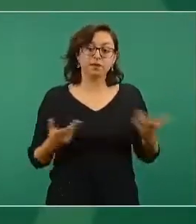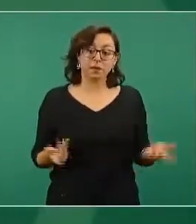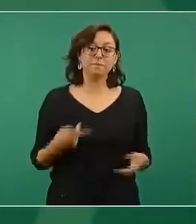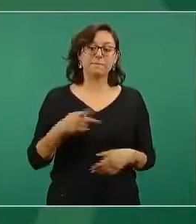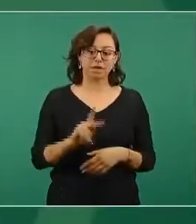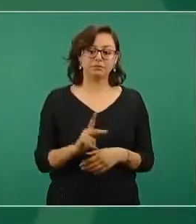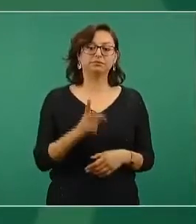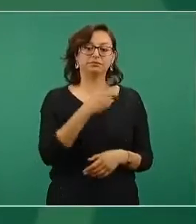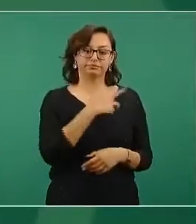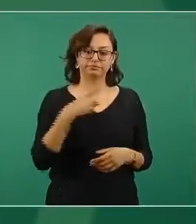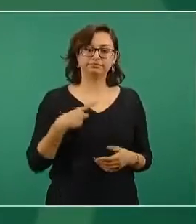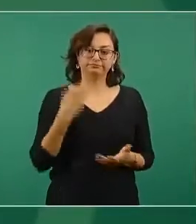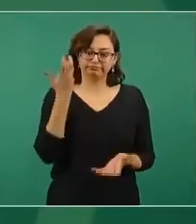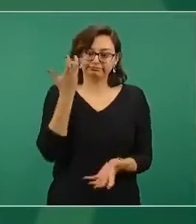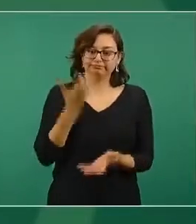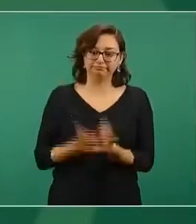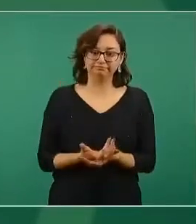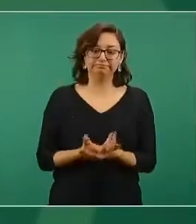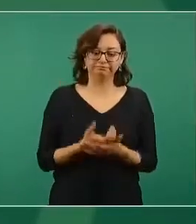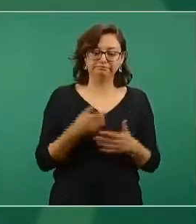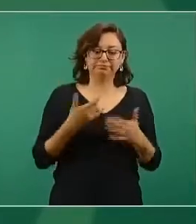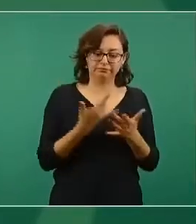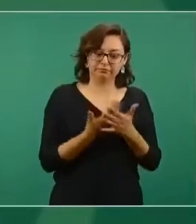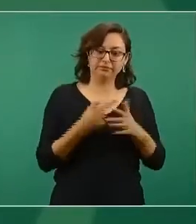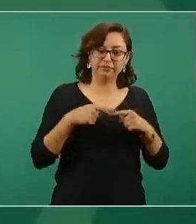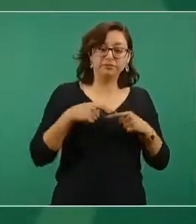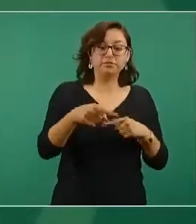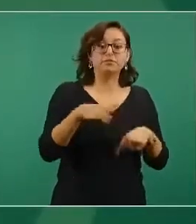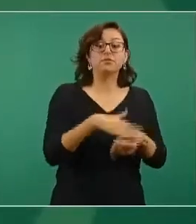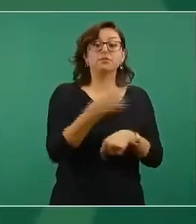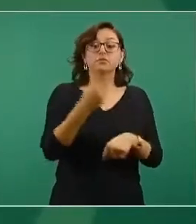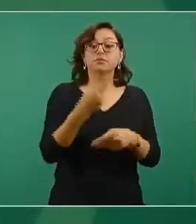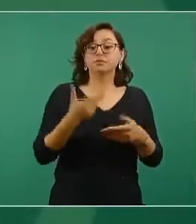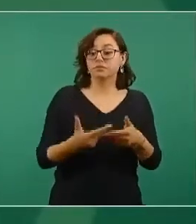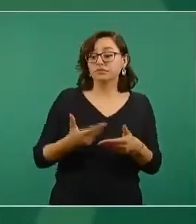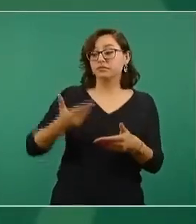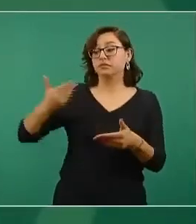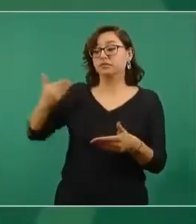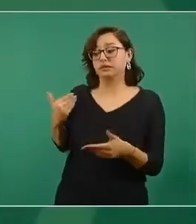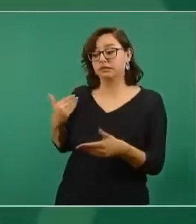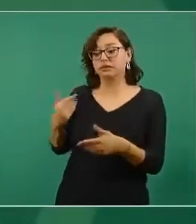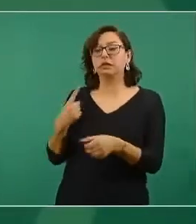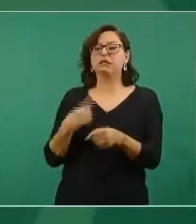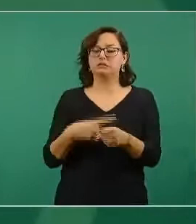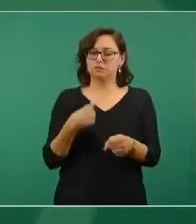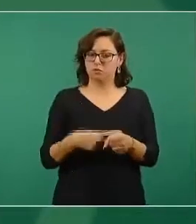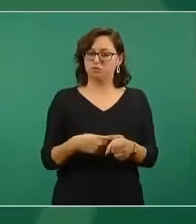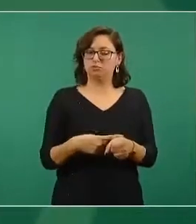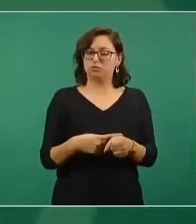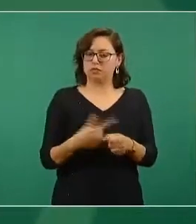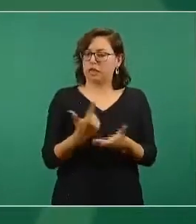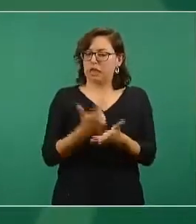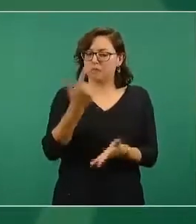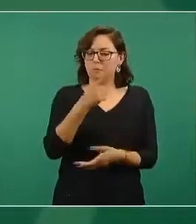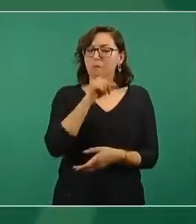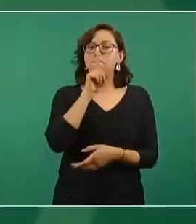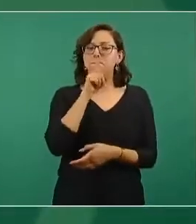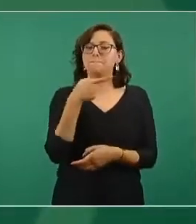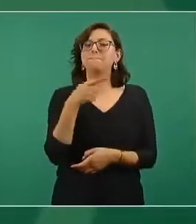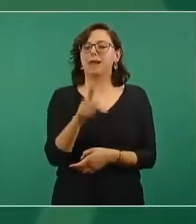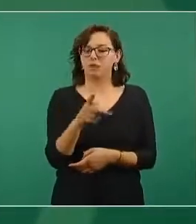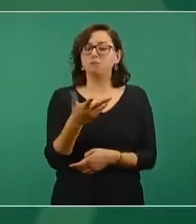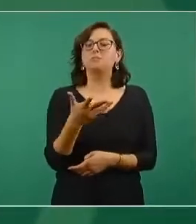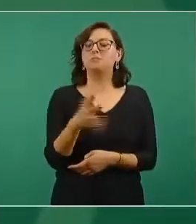la recuperación que requiere, ¿no? Sí tuvo un cuadro COVID moderado, y pues los pacientes que tienen